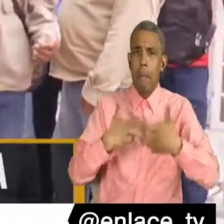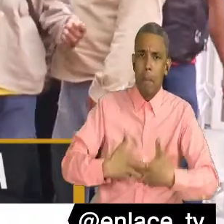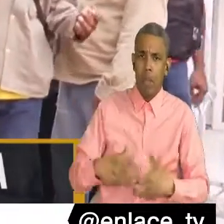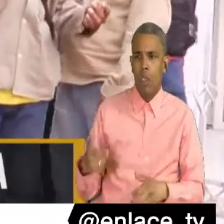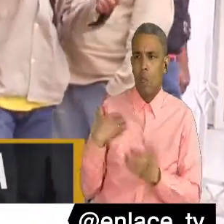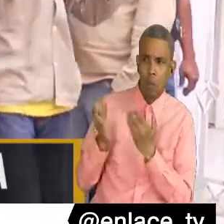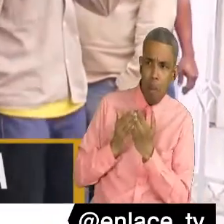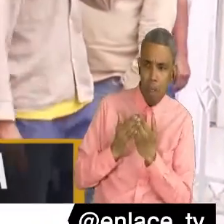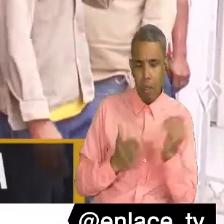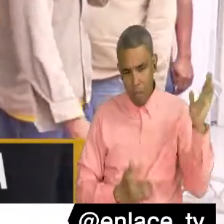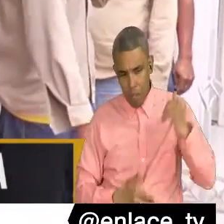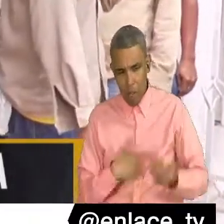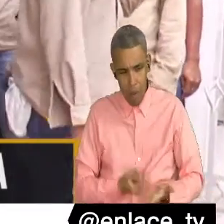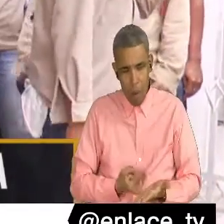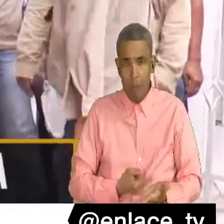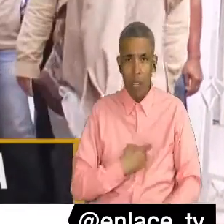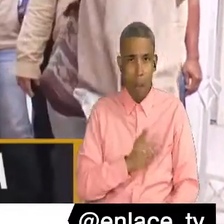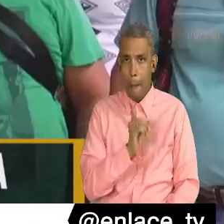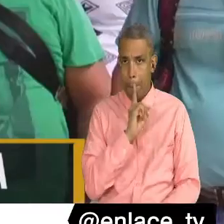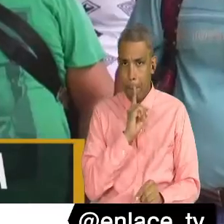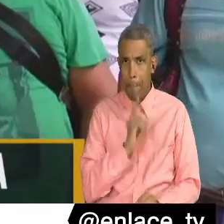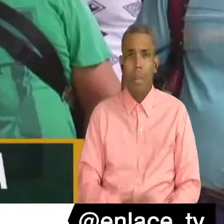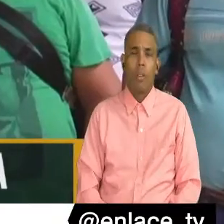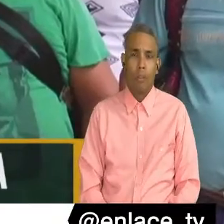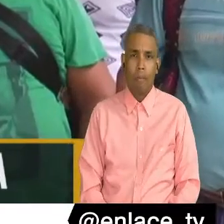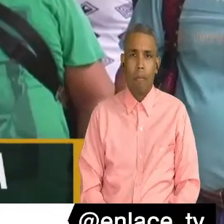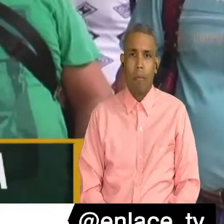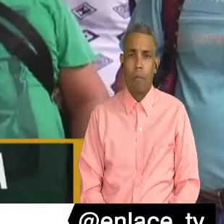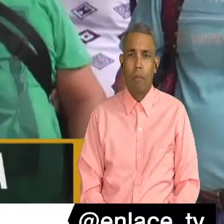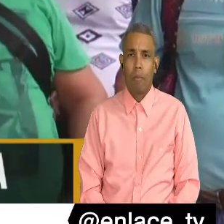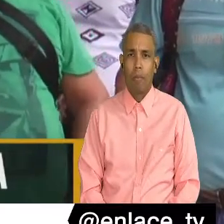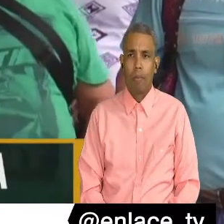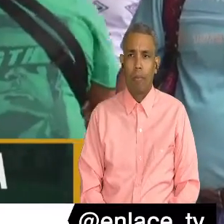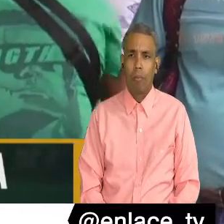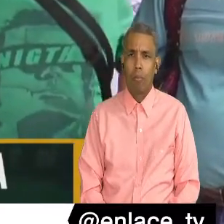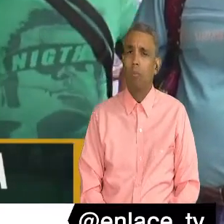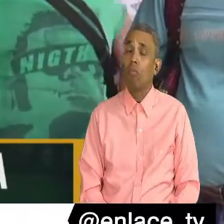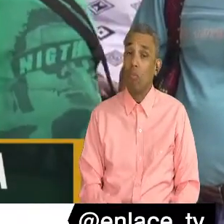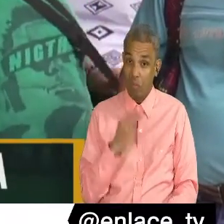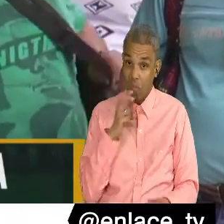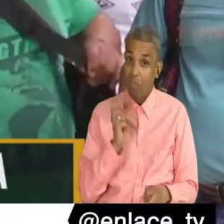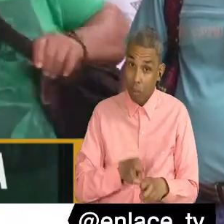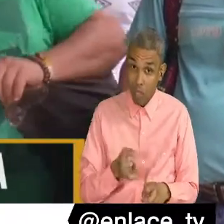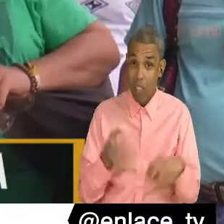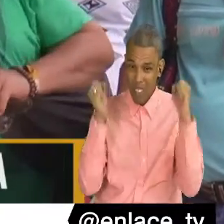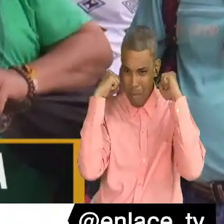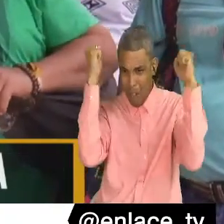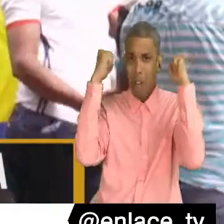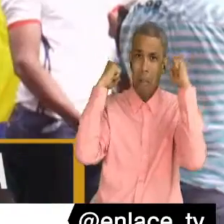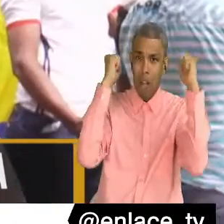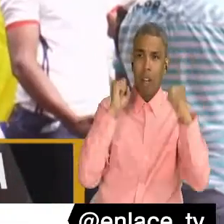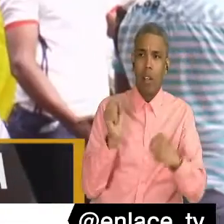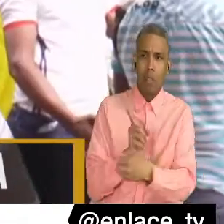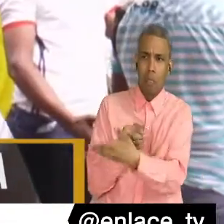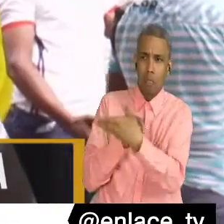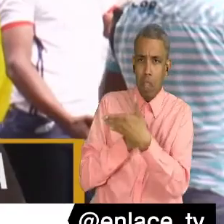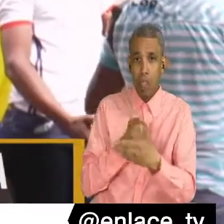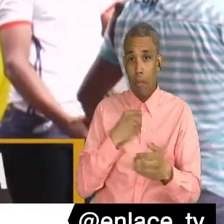que sortear cualquier tipo de dificultades, más cuando los pagos luego de las protestas no se hacen efectivos. Ir